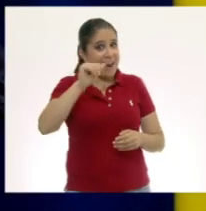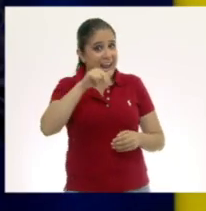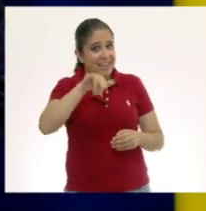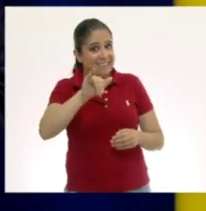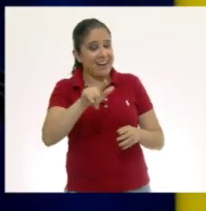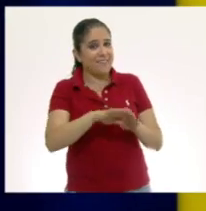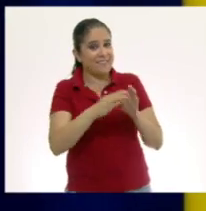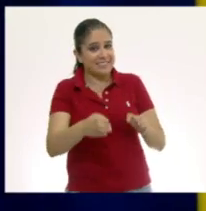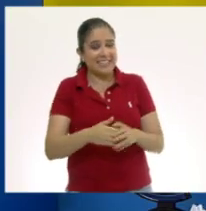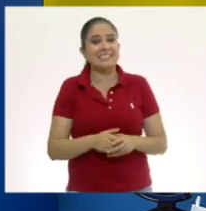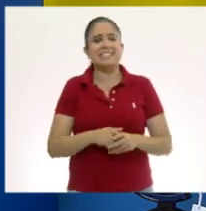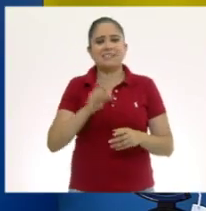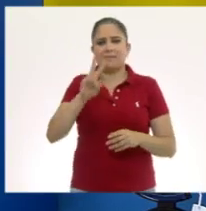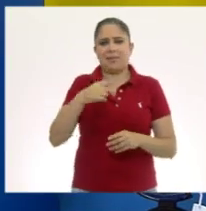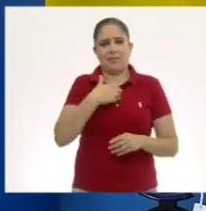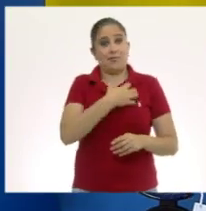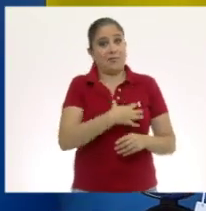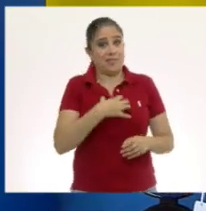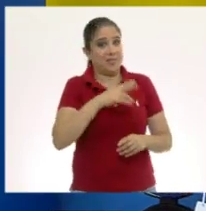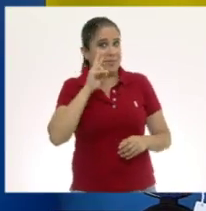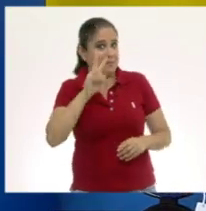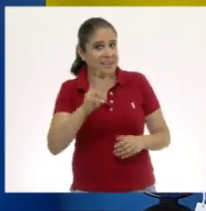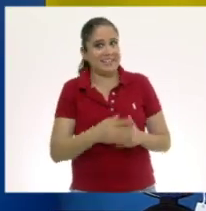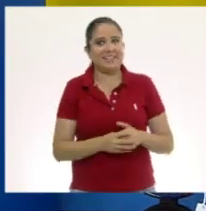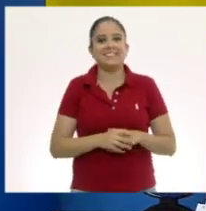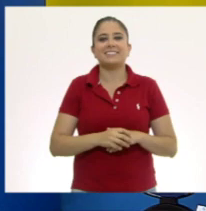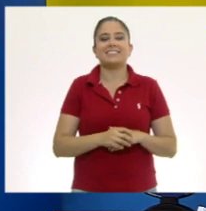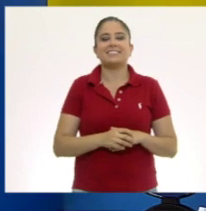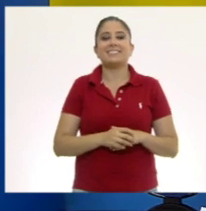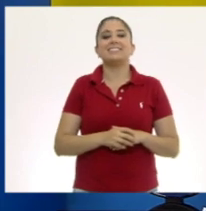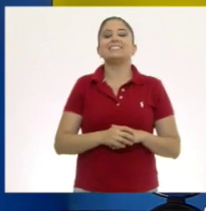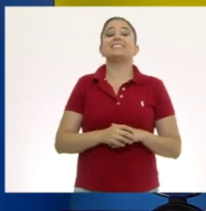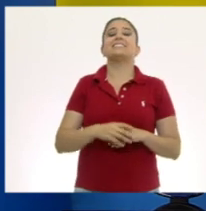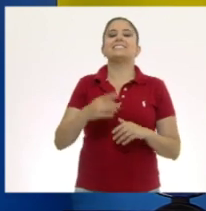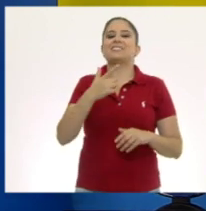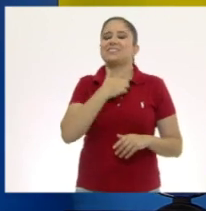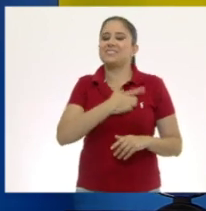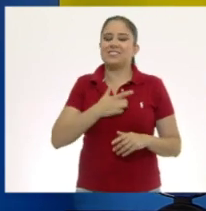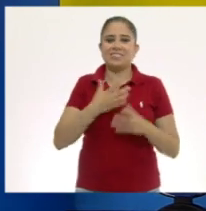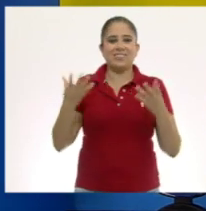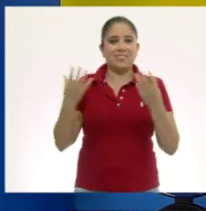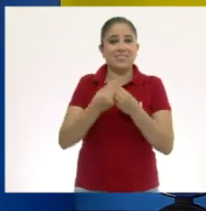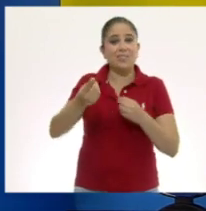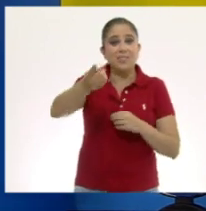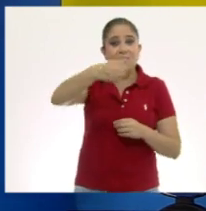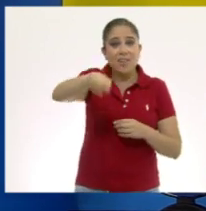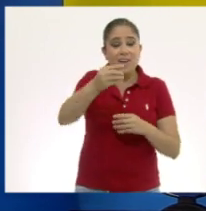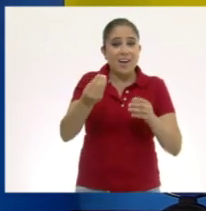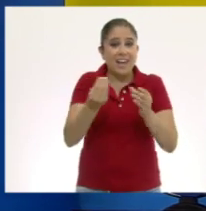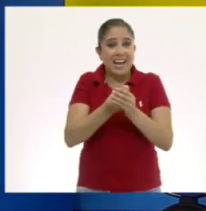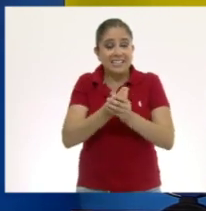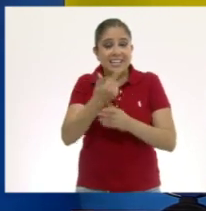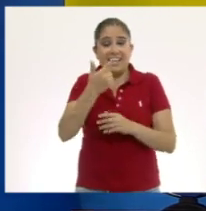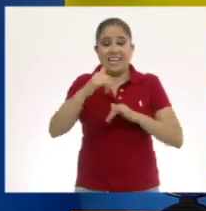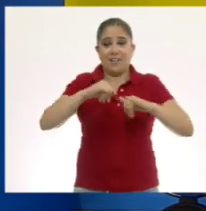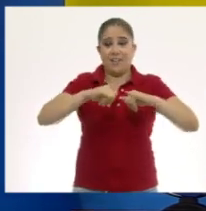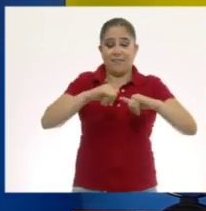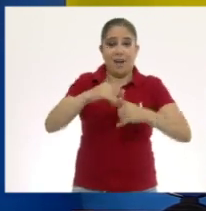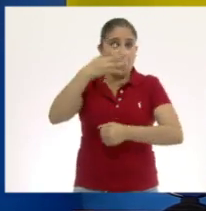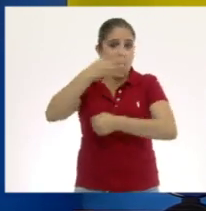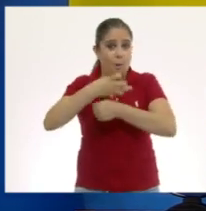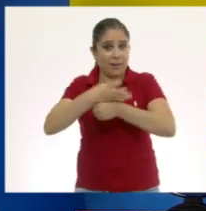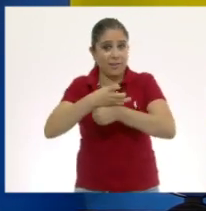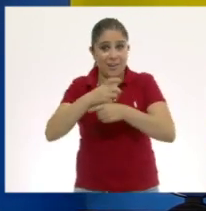estás? Muy bien, contento de verlo de nuevo. Yo también, muy contento. Qué gusto de estar con ustedes en esta clase de geografía de cuarto